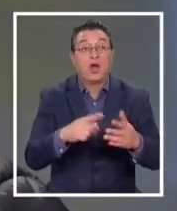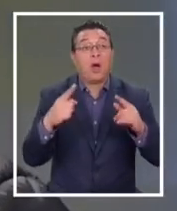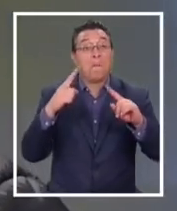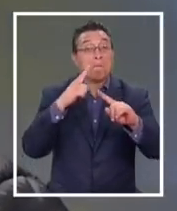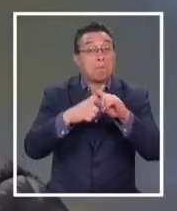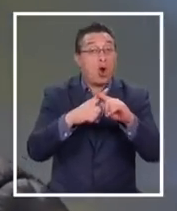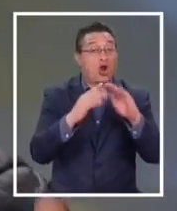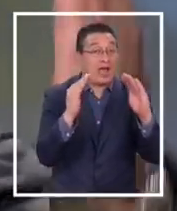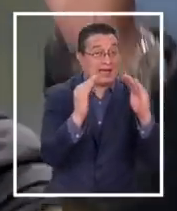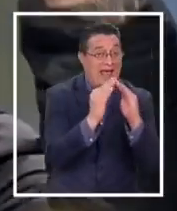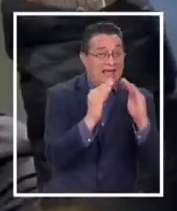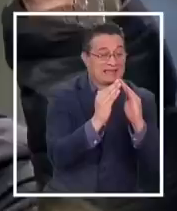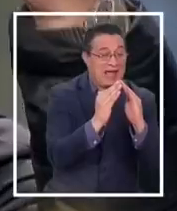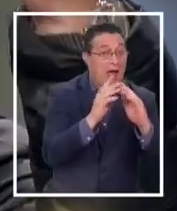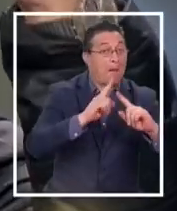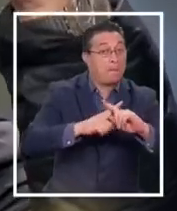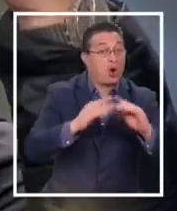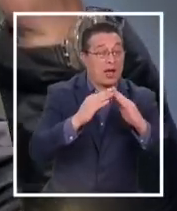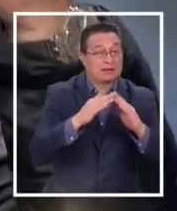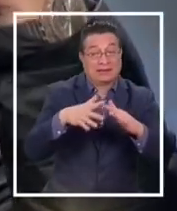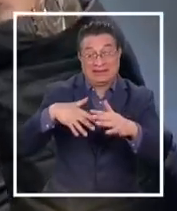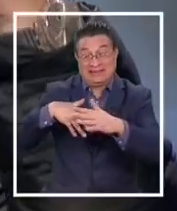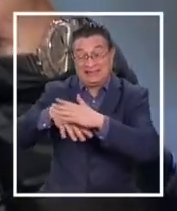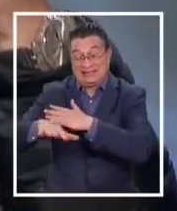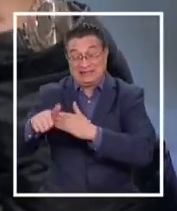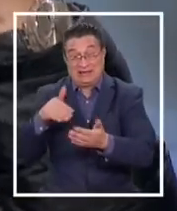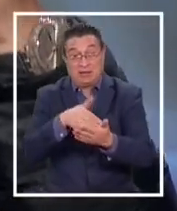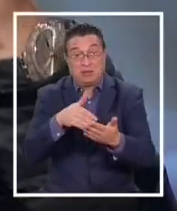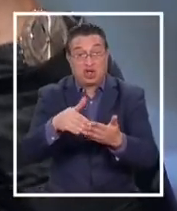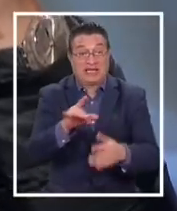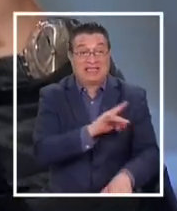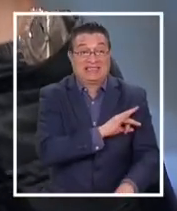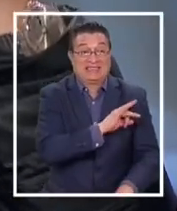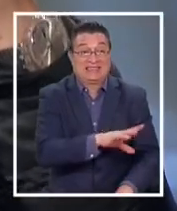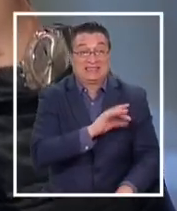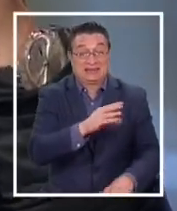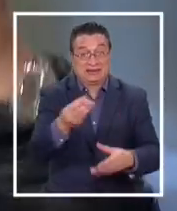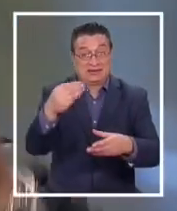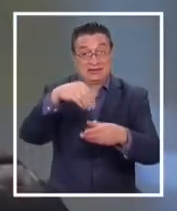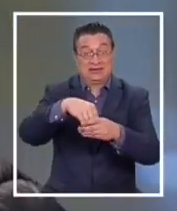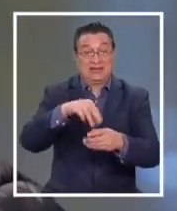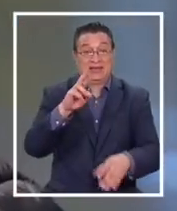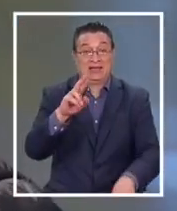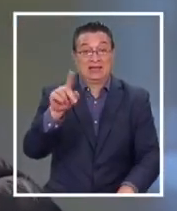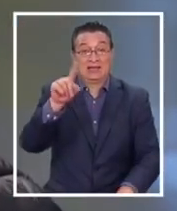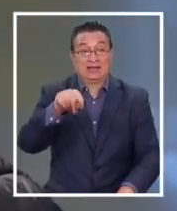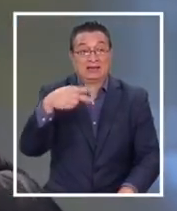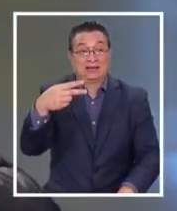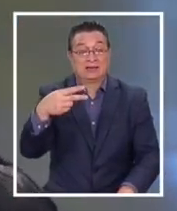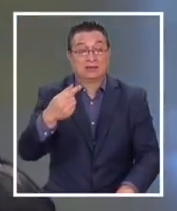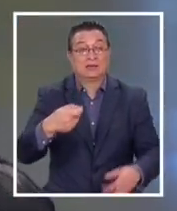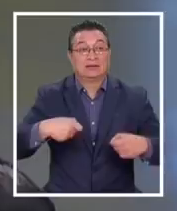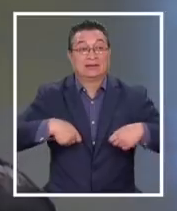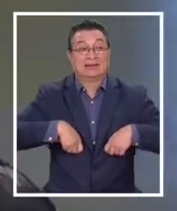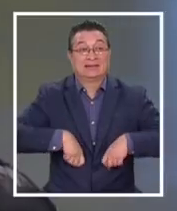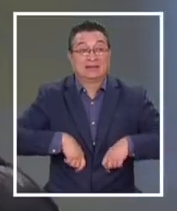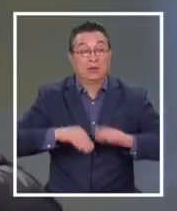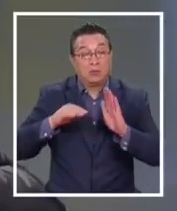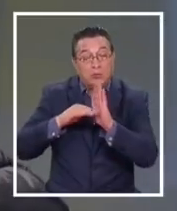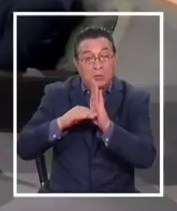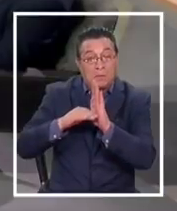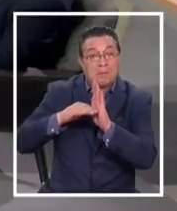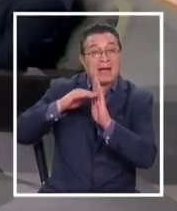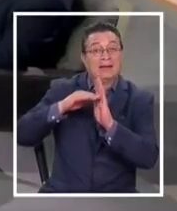hogar, los 15 millones de chilenos y chilenas que están en el registro tiene un ingreso levemente superior